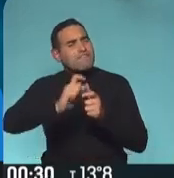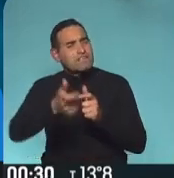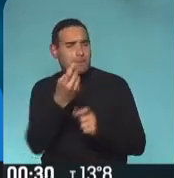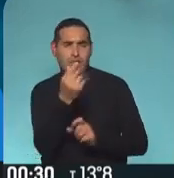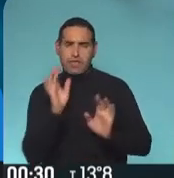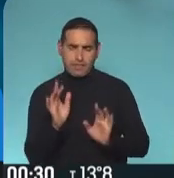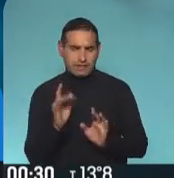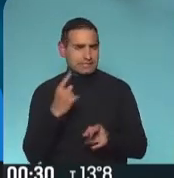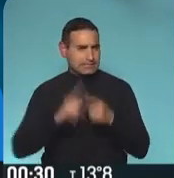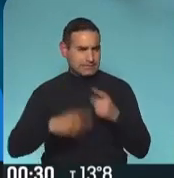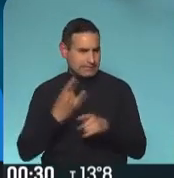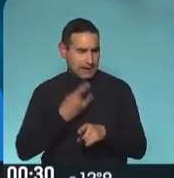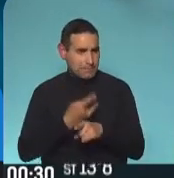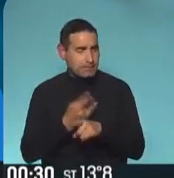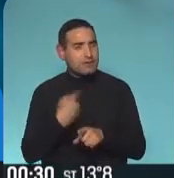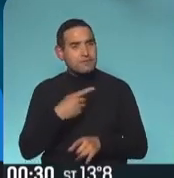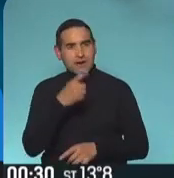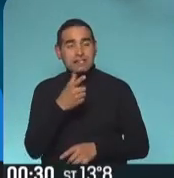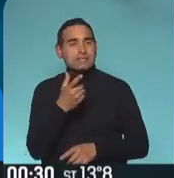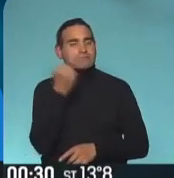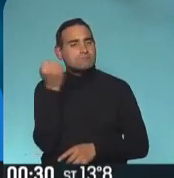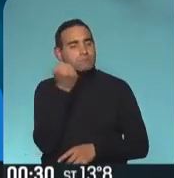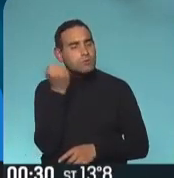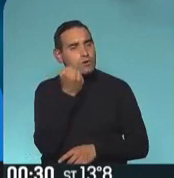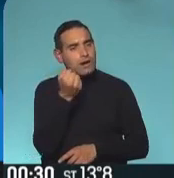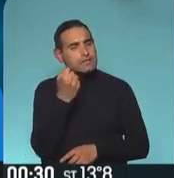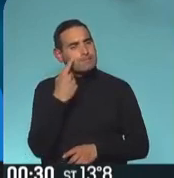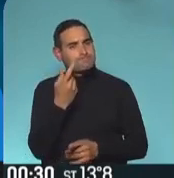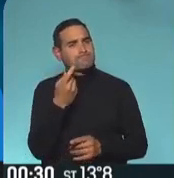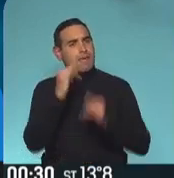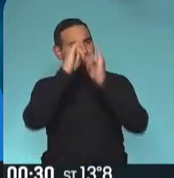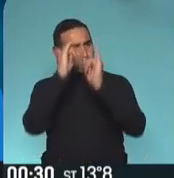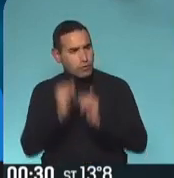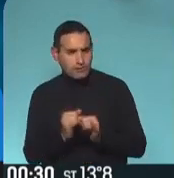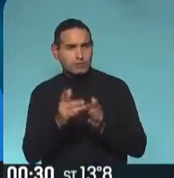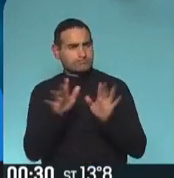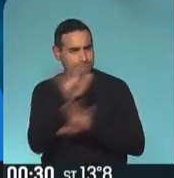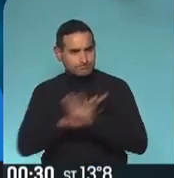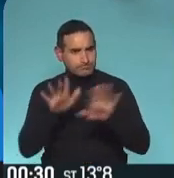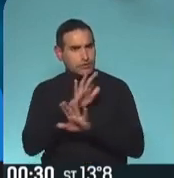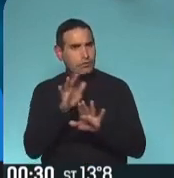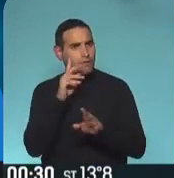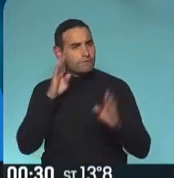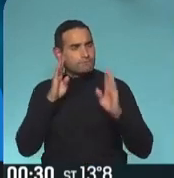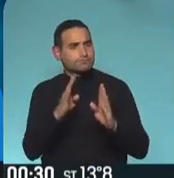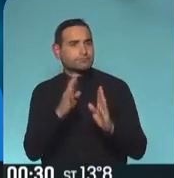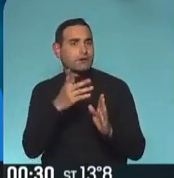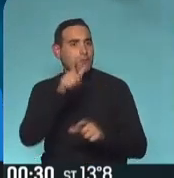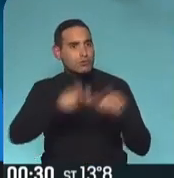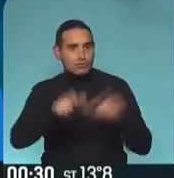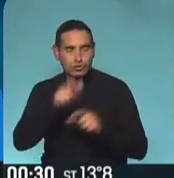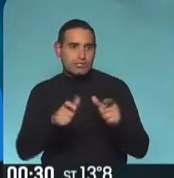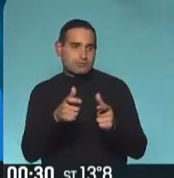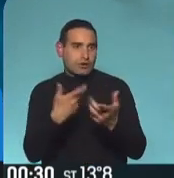parece que es crítico tener la capacidad de reasignar el presupuesto para fortalecer justamente la cantidad de cosas que se